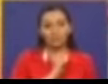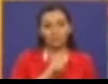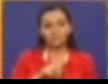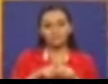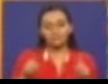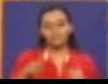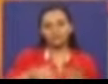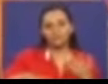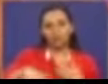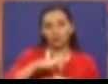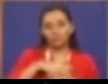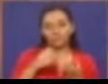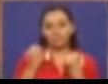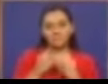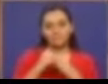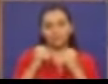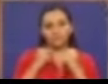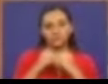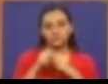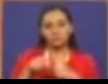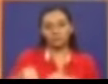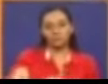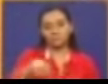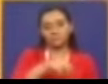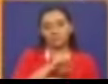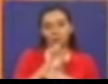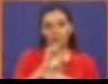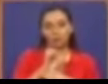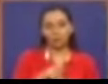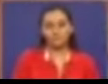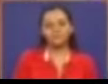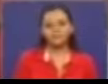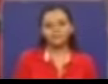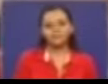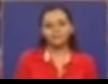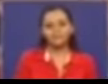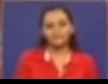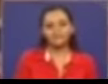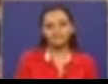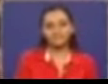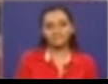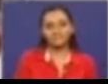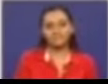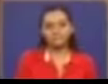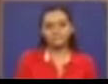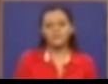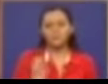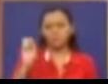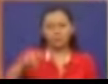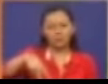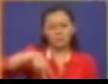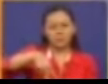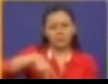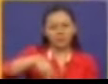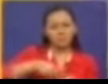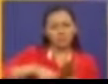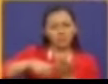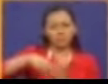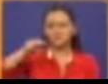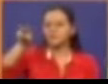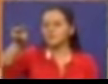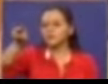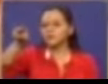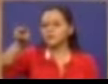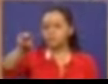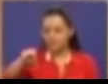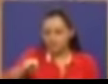de todos los sectores de la patria, compañeros. Bueno, adelante, ministro. ¿Se pueden poner de pie los ministros, por favor? Que como